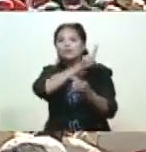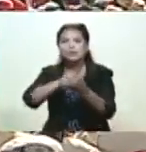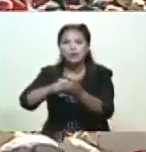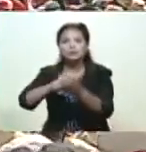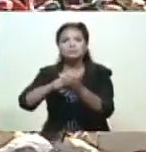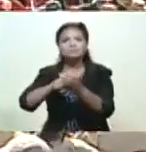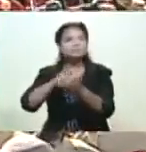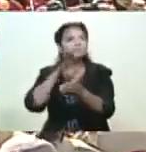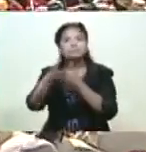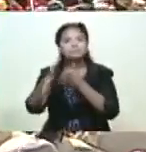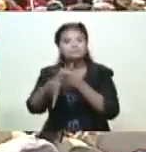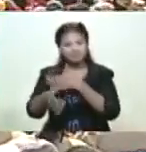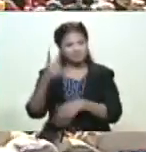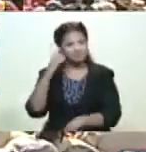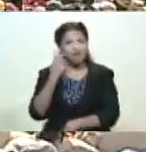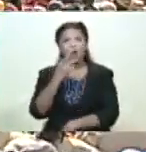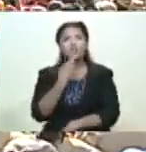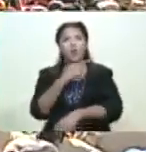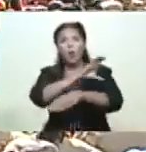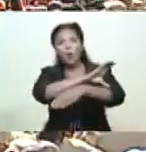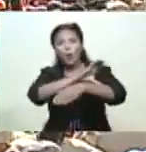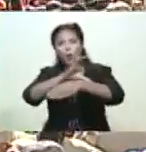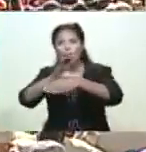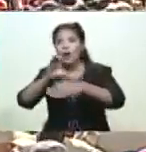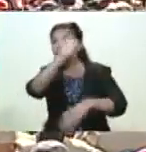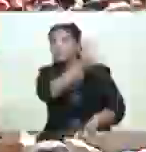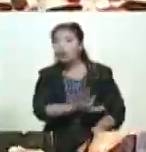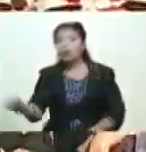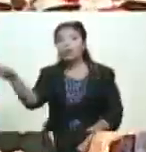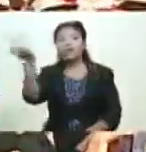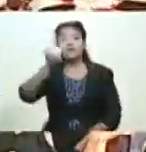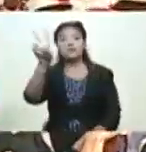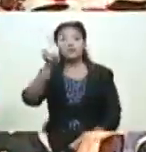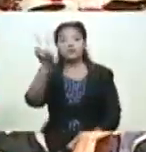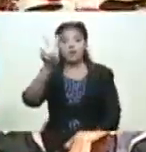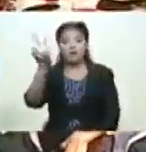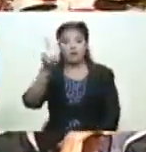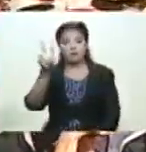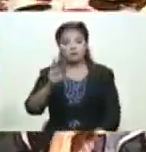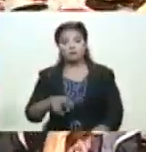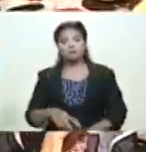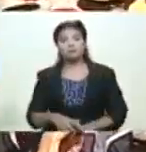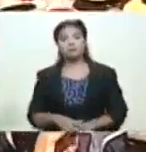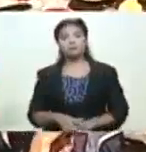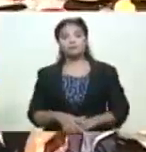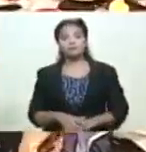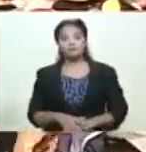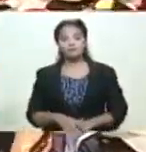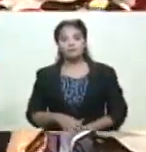las flotas de metrobuses a nivel nacional.